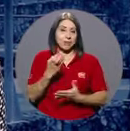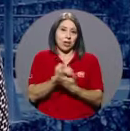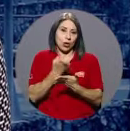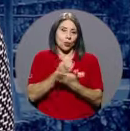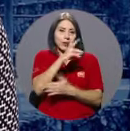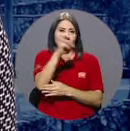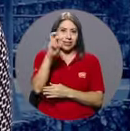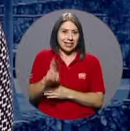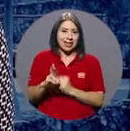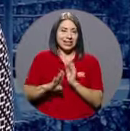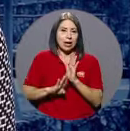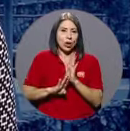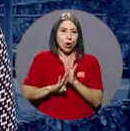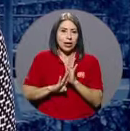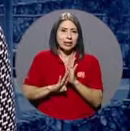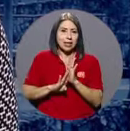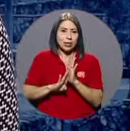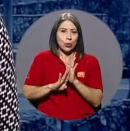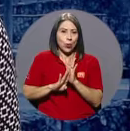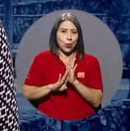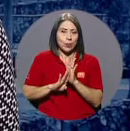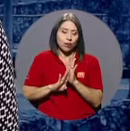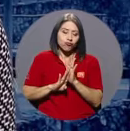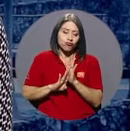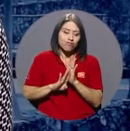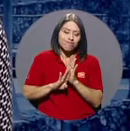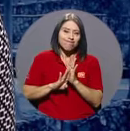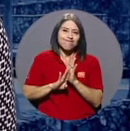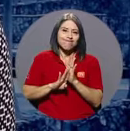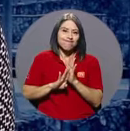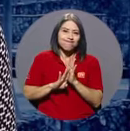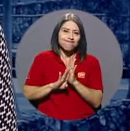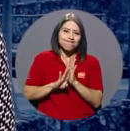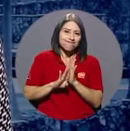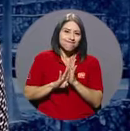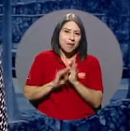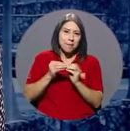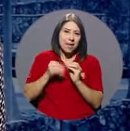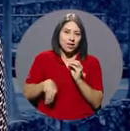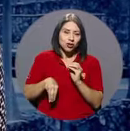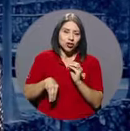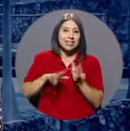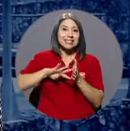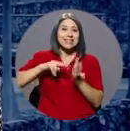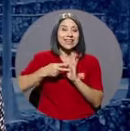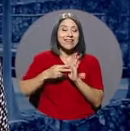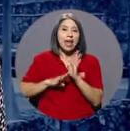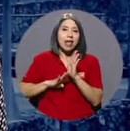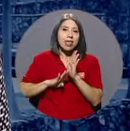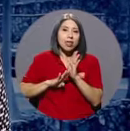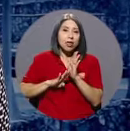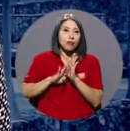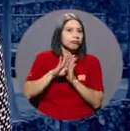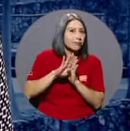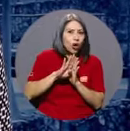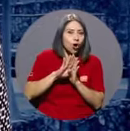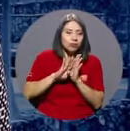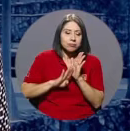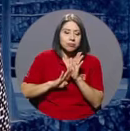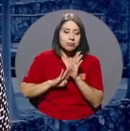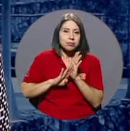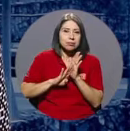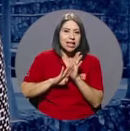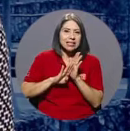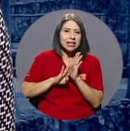está creciendo, pero cada vez menos. A eso hablamos o a eso señalamos que significa una desaceleración de la economía, que es